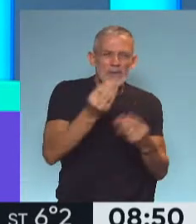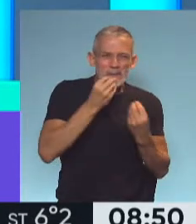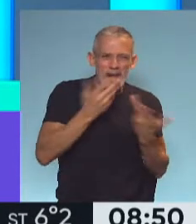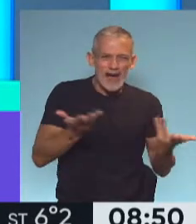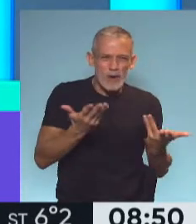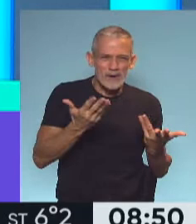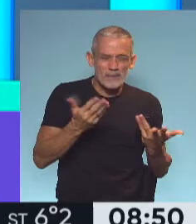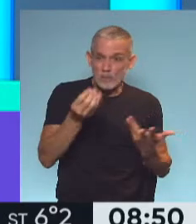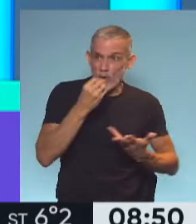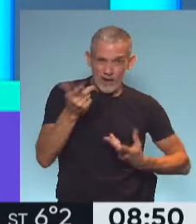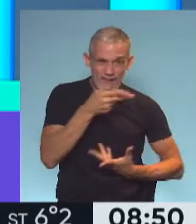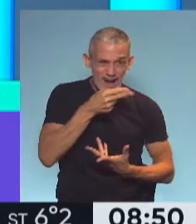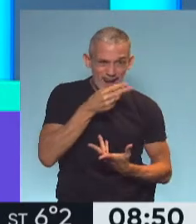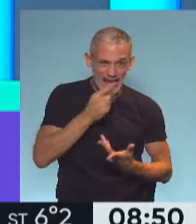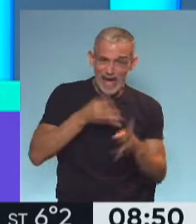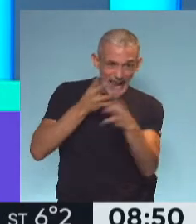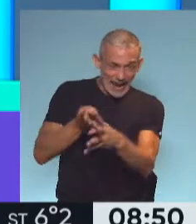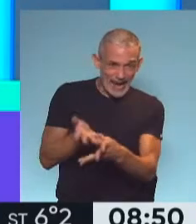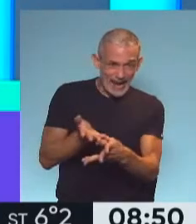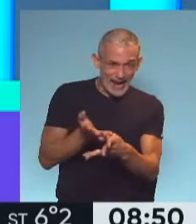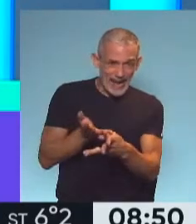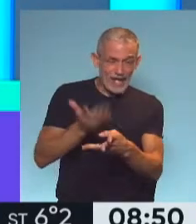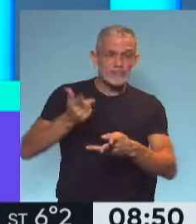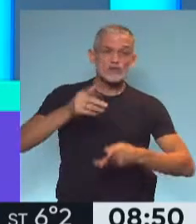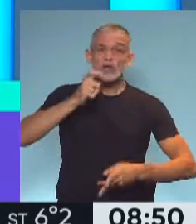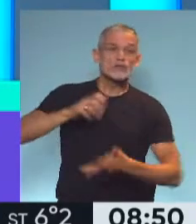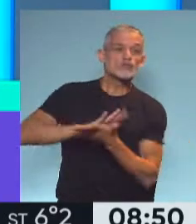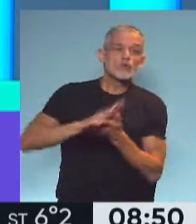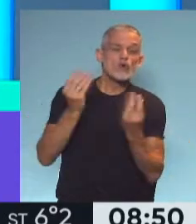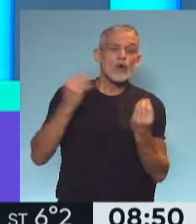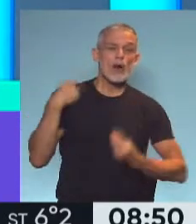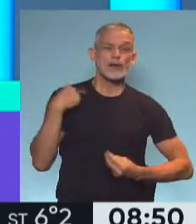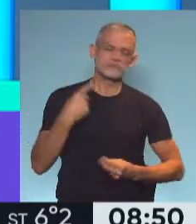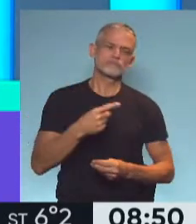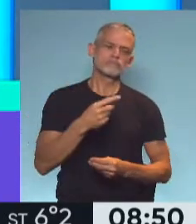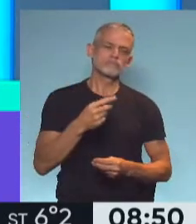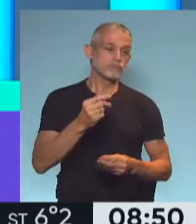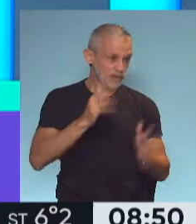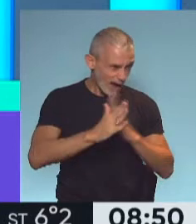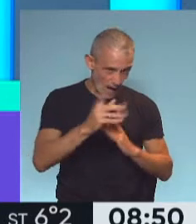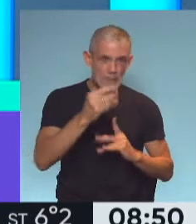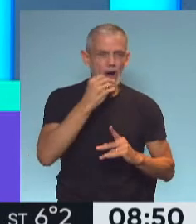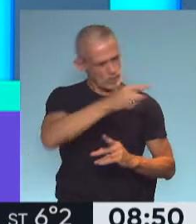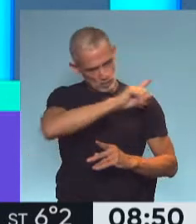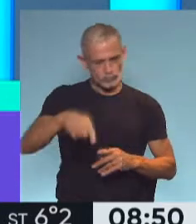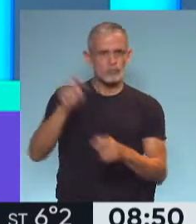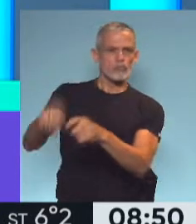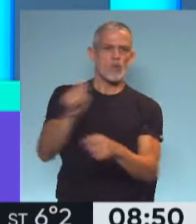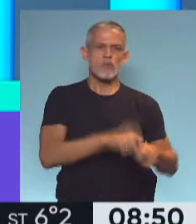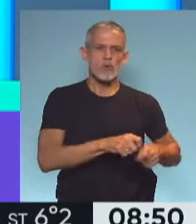para sobrevivir estaban en guerra y la respuesta a esto era que los está que hagan aunque los enterraban en